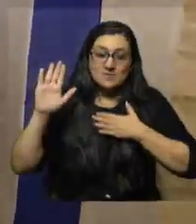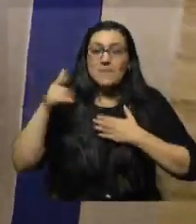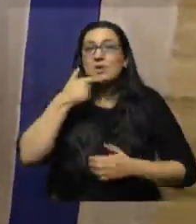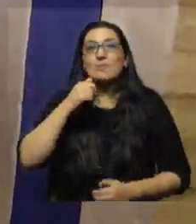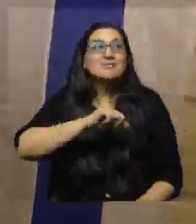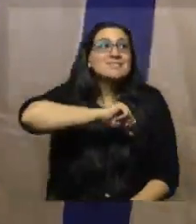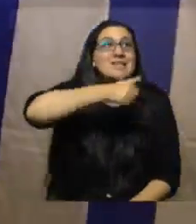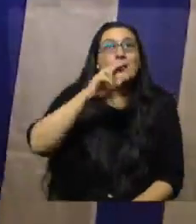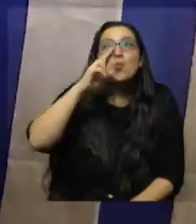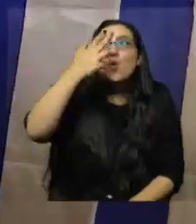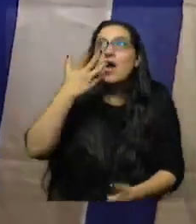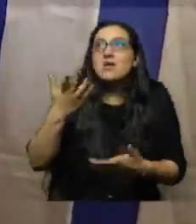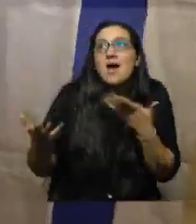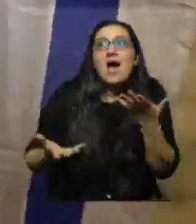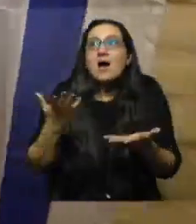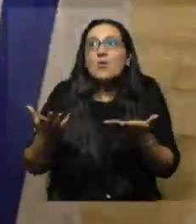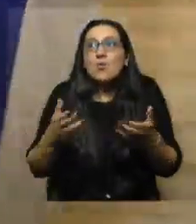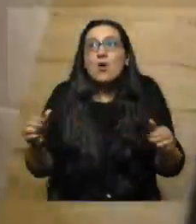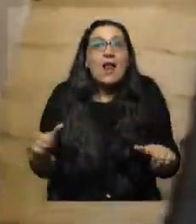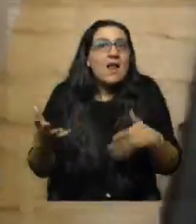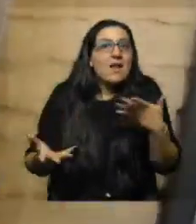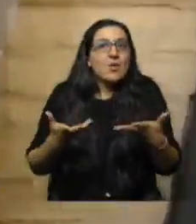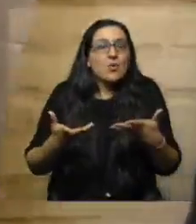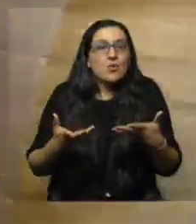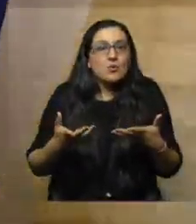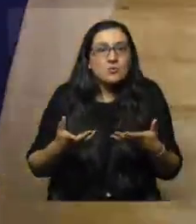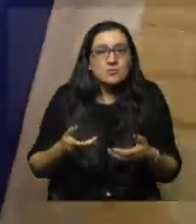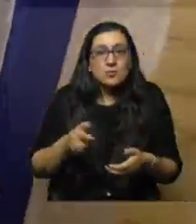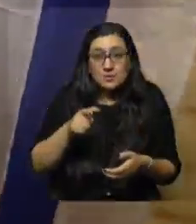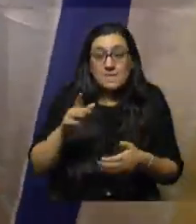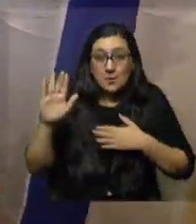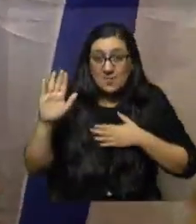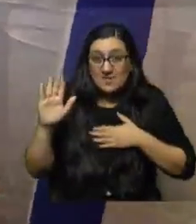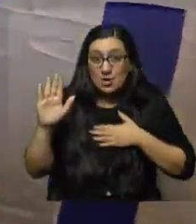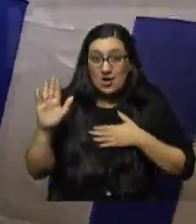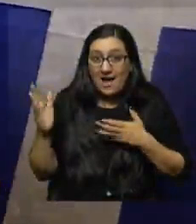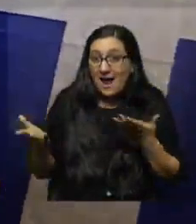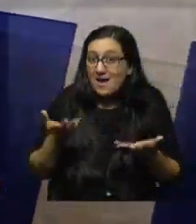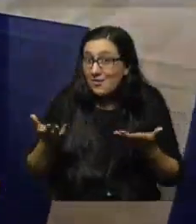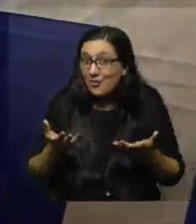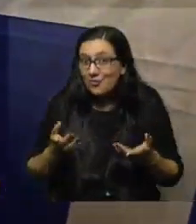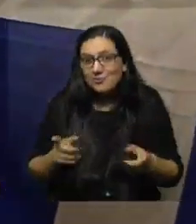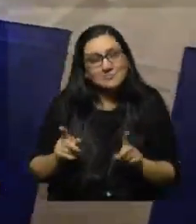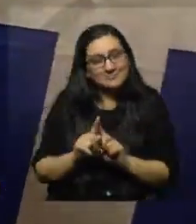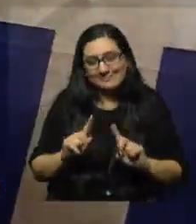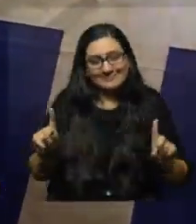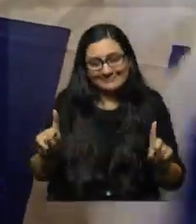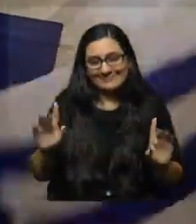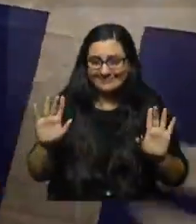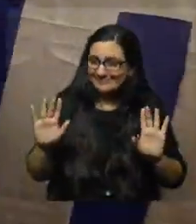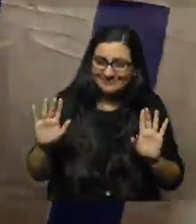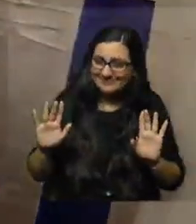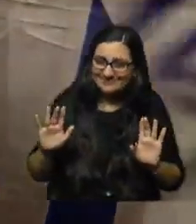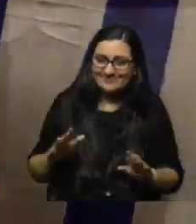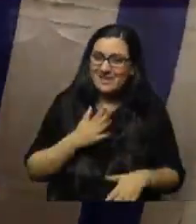de repente hago los deberes de esta semana? ¿Ustedes hicieron alguna promesa de ese estilo, alguna maestra o no? No para tanto, ¿verdad?